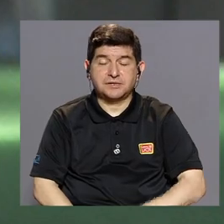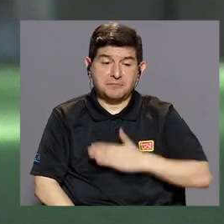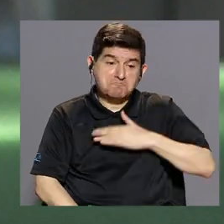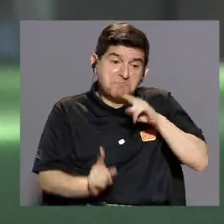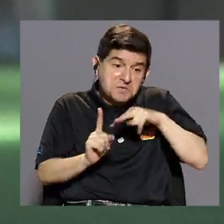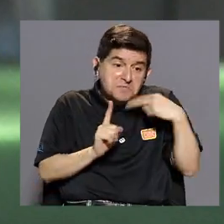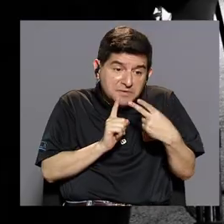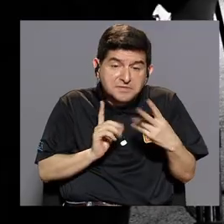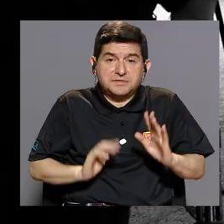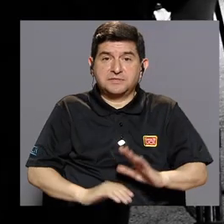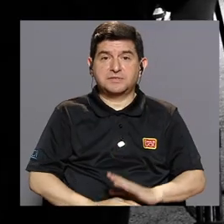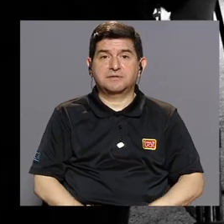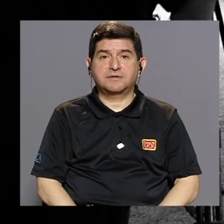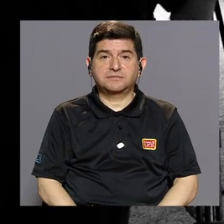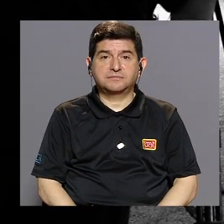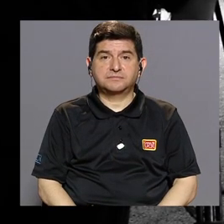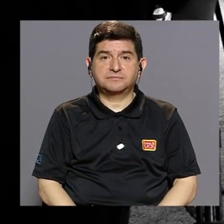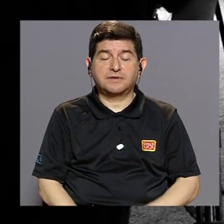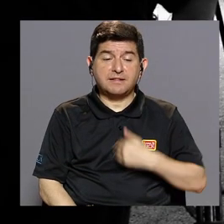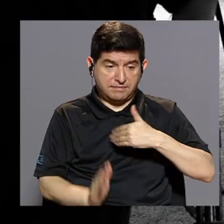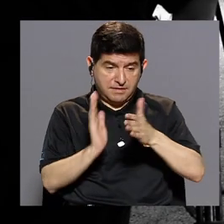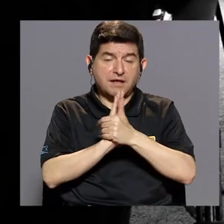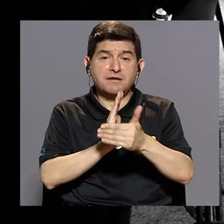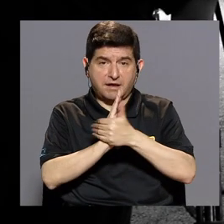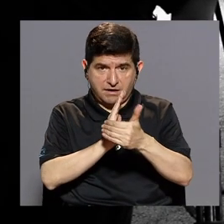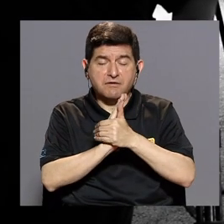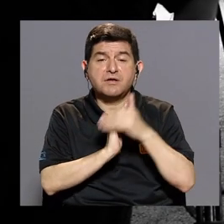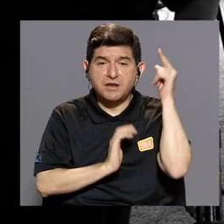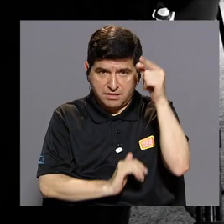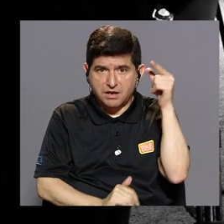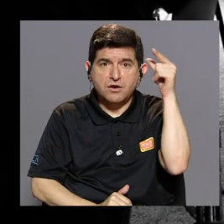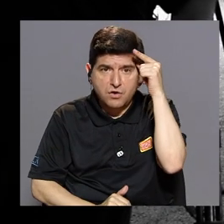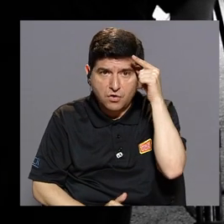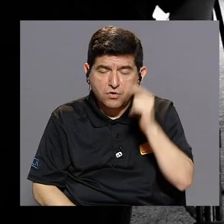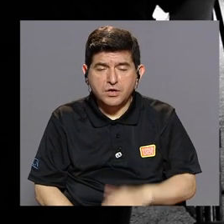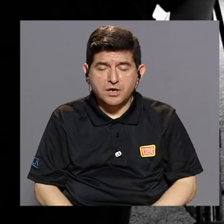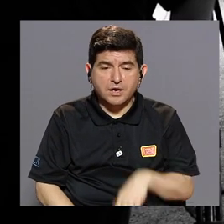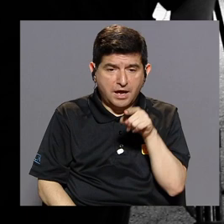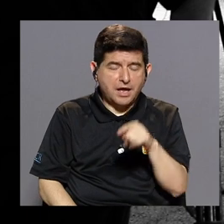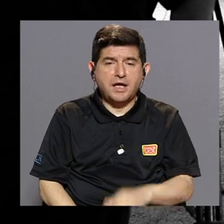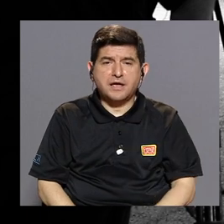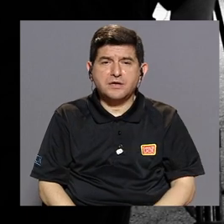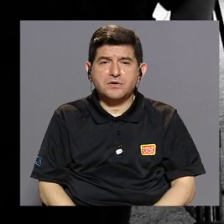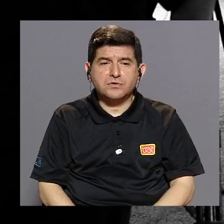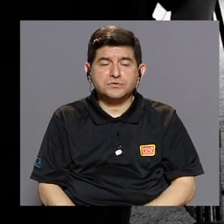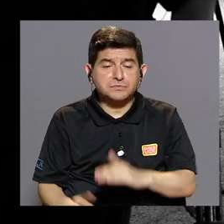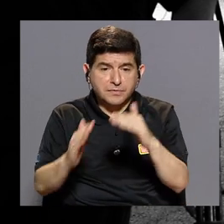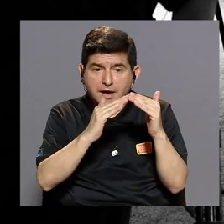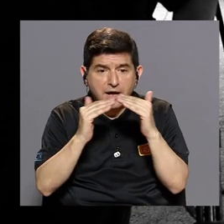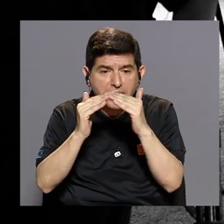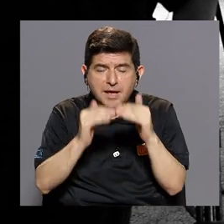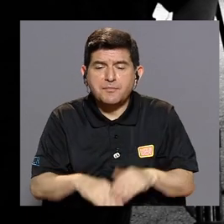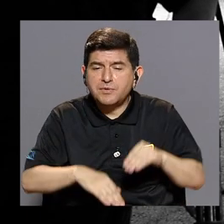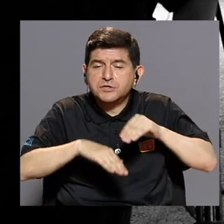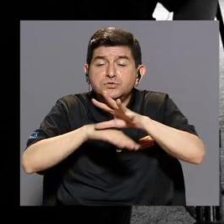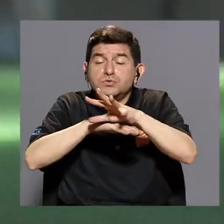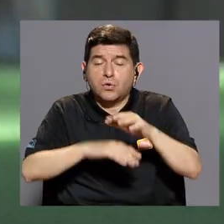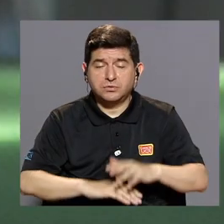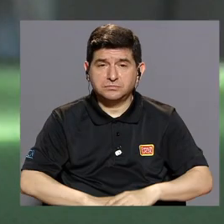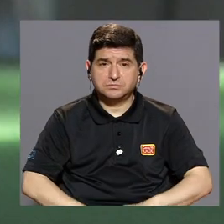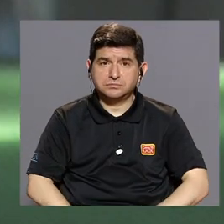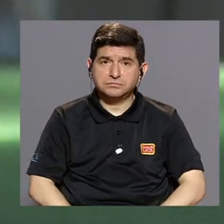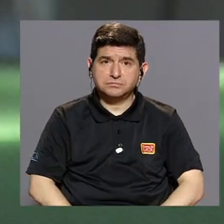Desde mi punto de vista, pero tienen la capacidad y obviamente es un filtro enorme, sí, para la población, punto, o sea, no hay más,